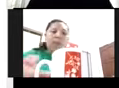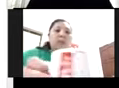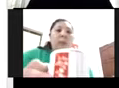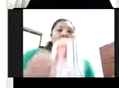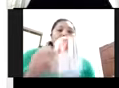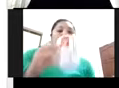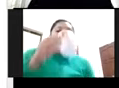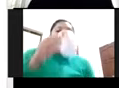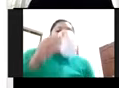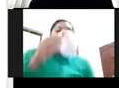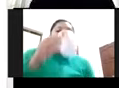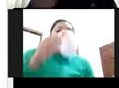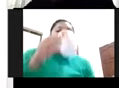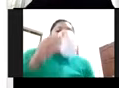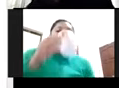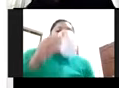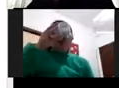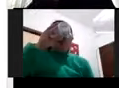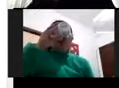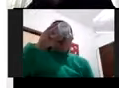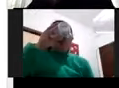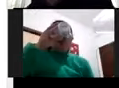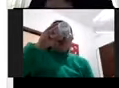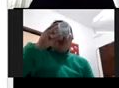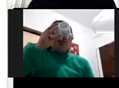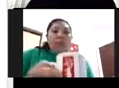posibilidad a algunos de subsanar y a otros no. Entonces,